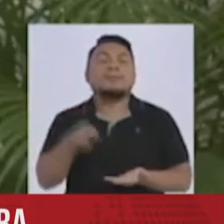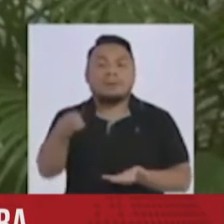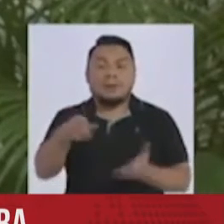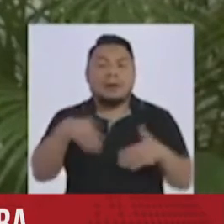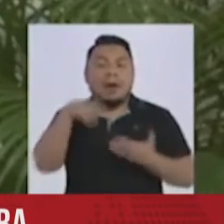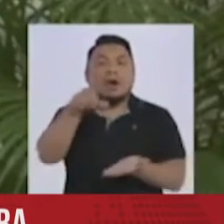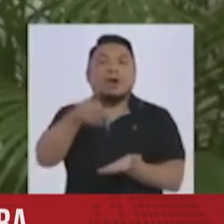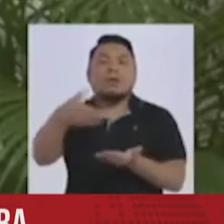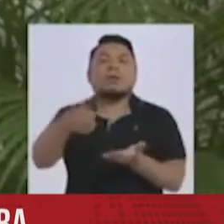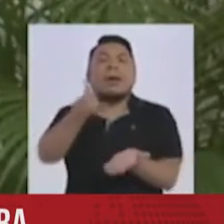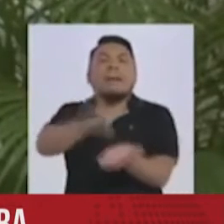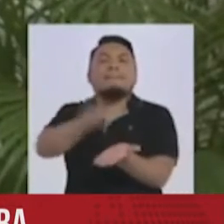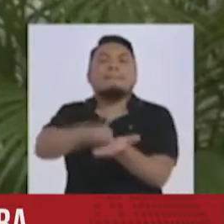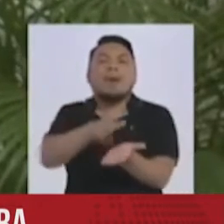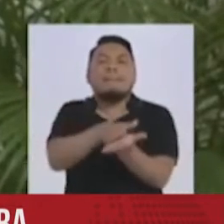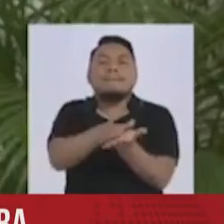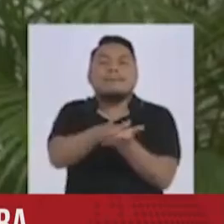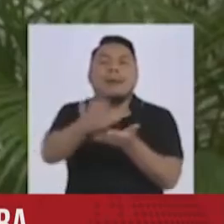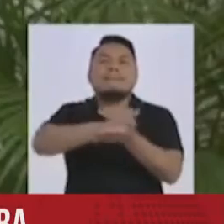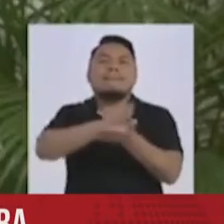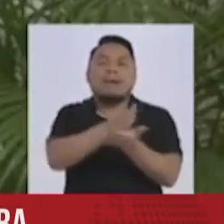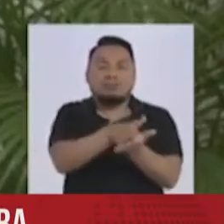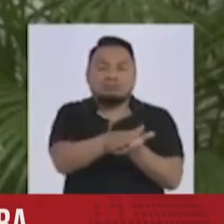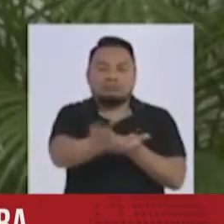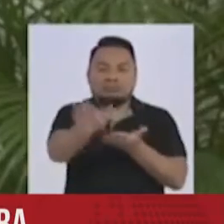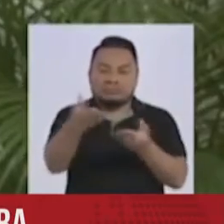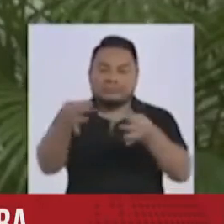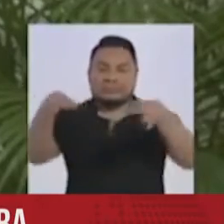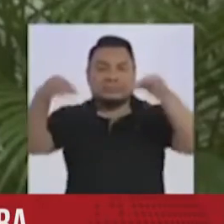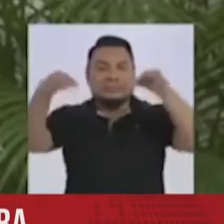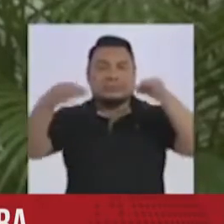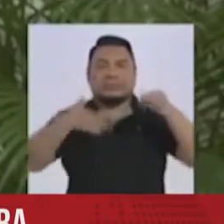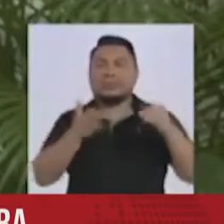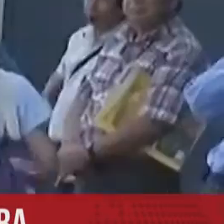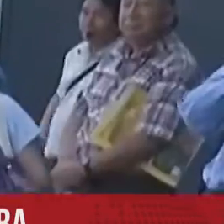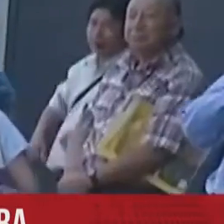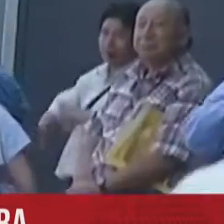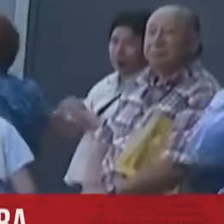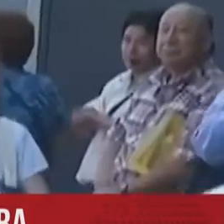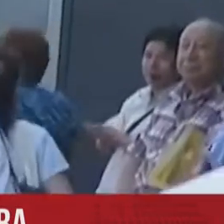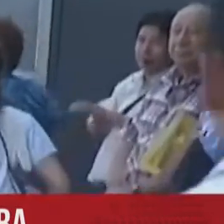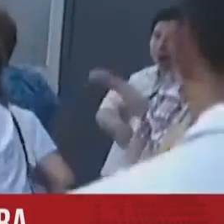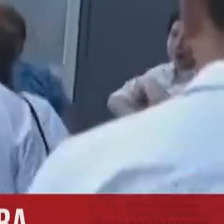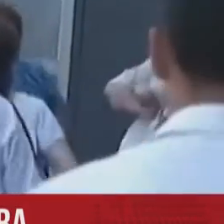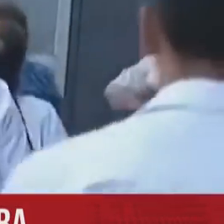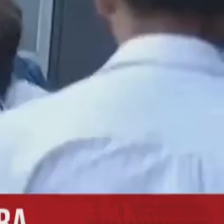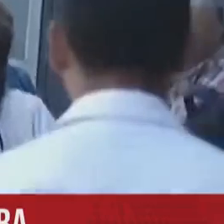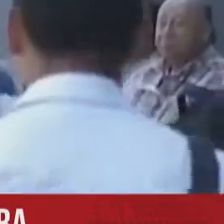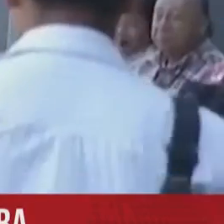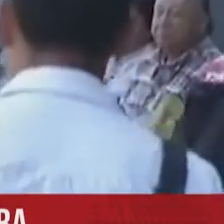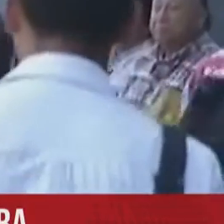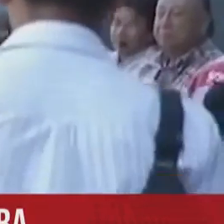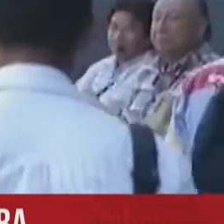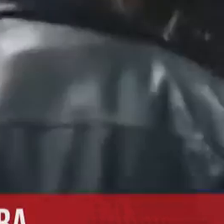puede imprimir para llevarla al banco. Voy el día que me toca, voy sola. Son los hogares pobres y